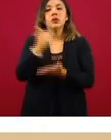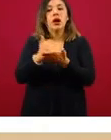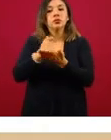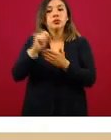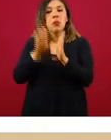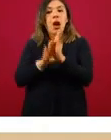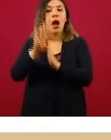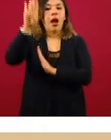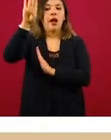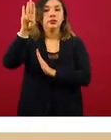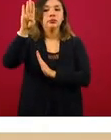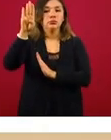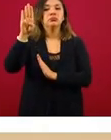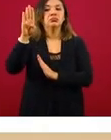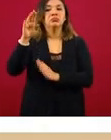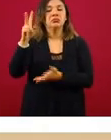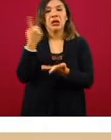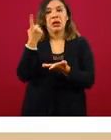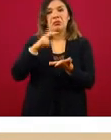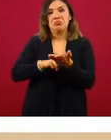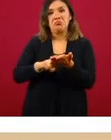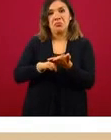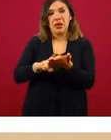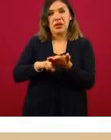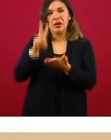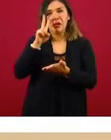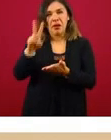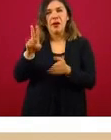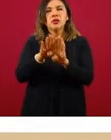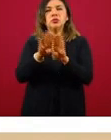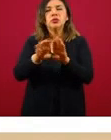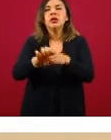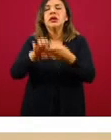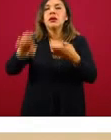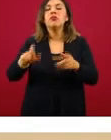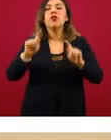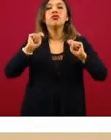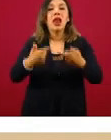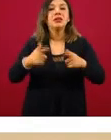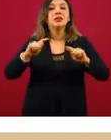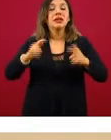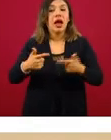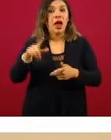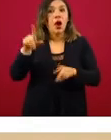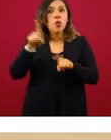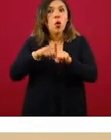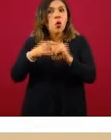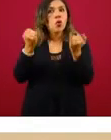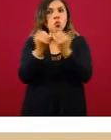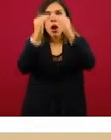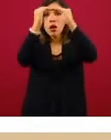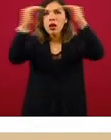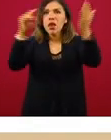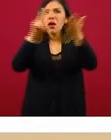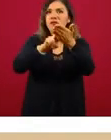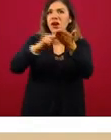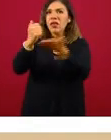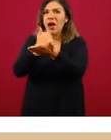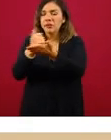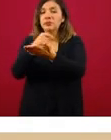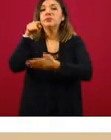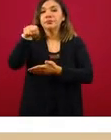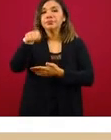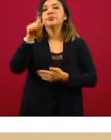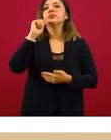es superior a la barra verde. Pongamos el ejemplo de Tlaxcala, que de hecho tiene las barras prácticamente en el mismo nivel, es que